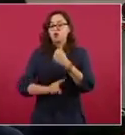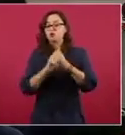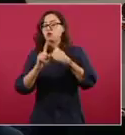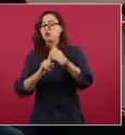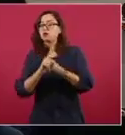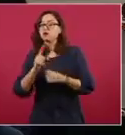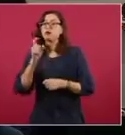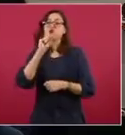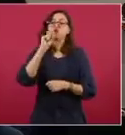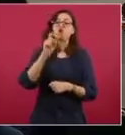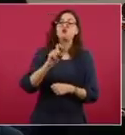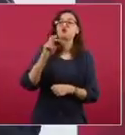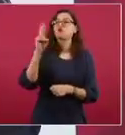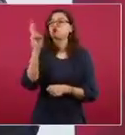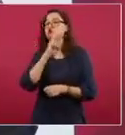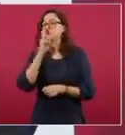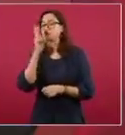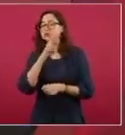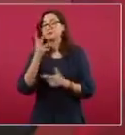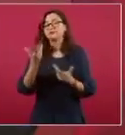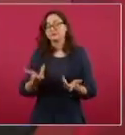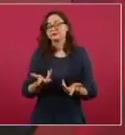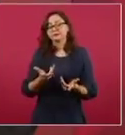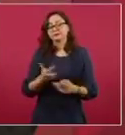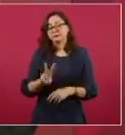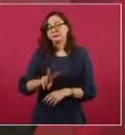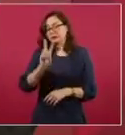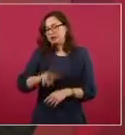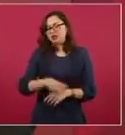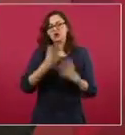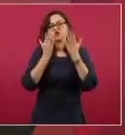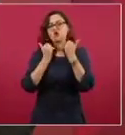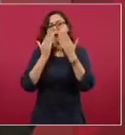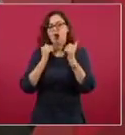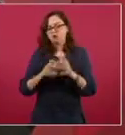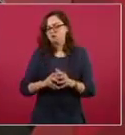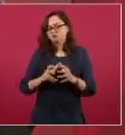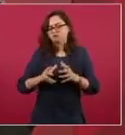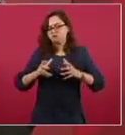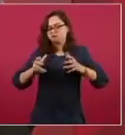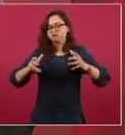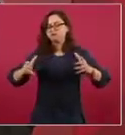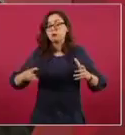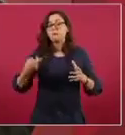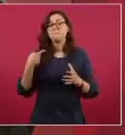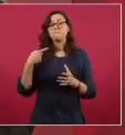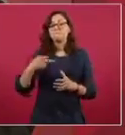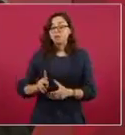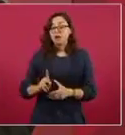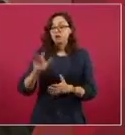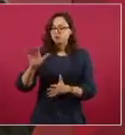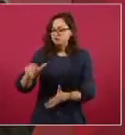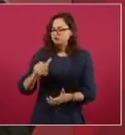una mejor distribución del ingreso, de la riqueza.